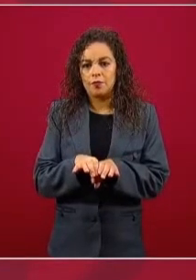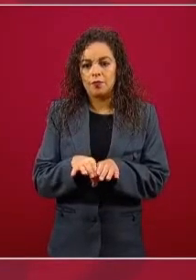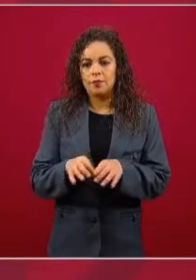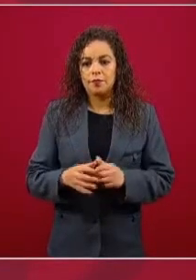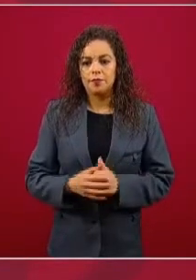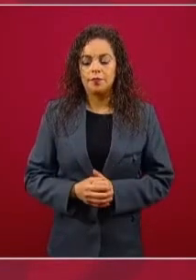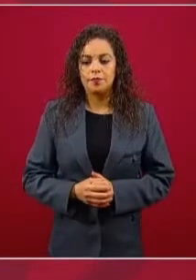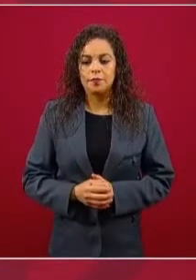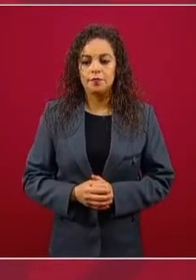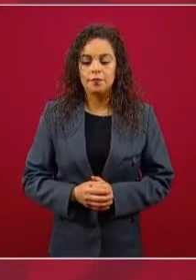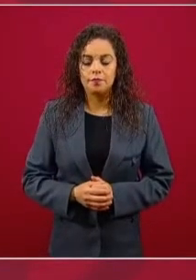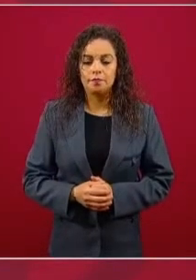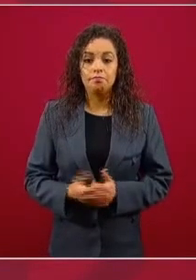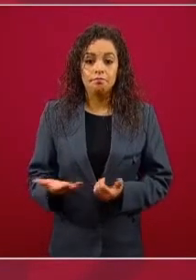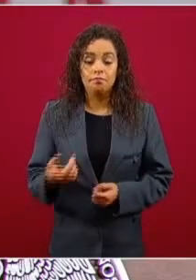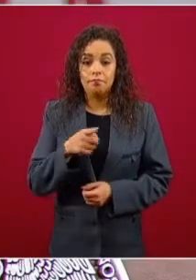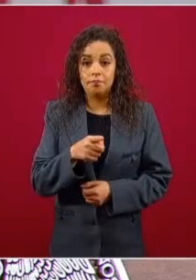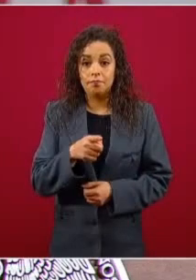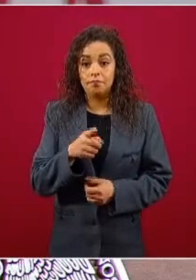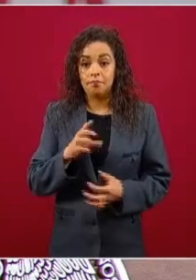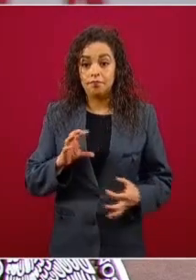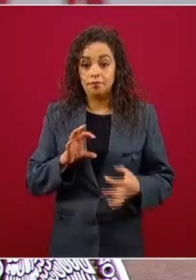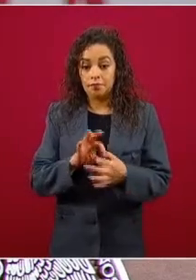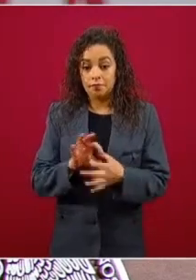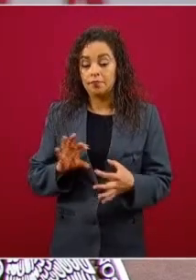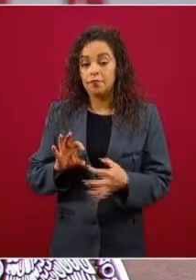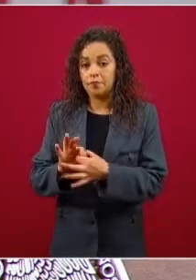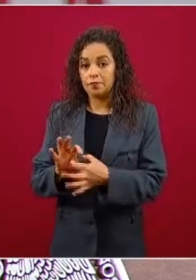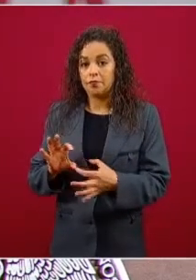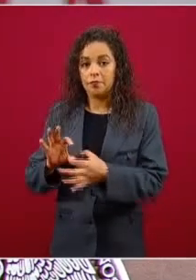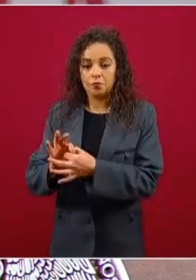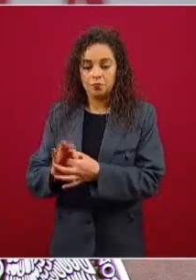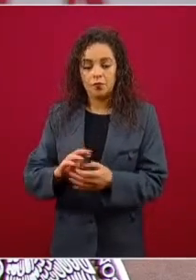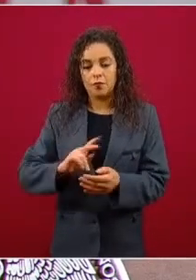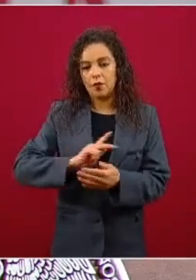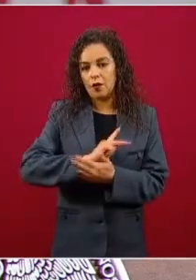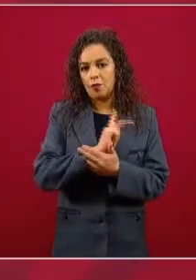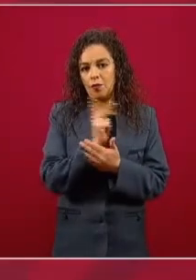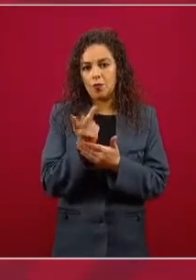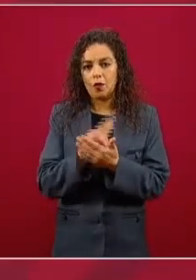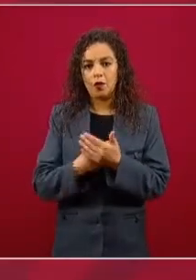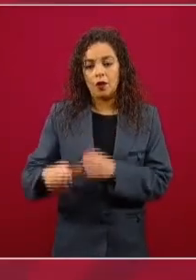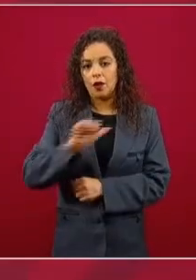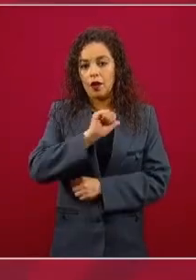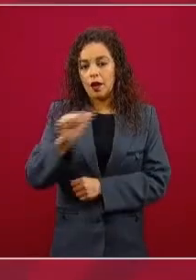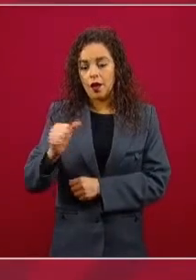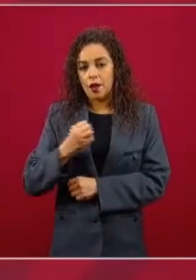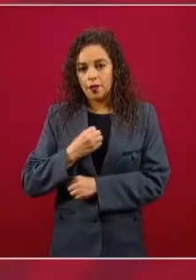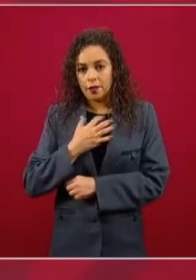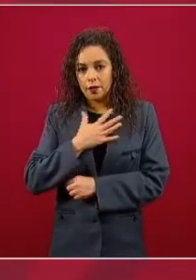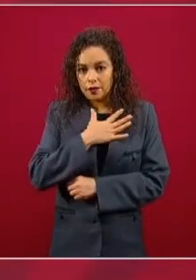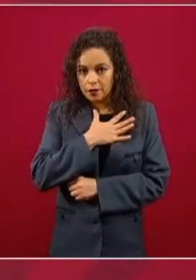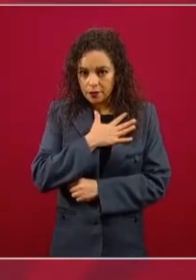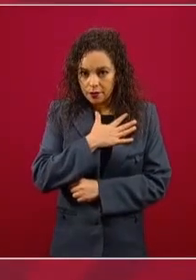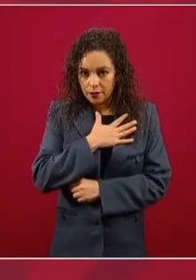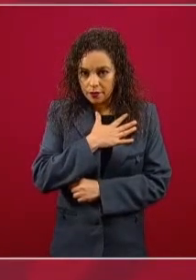pues tienen que ver con los programas de bienestar,